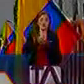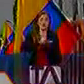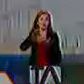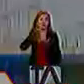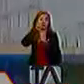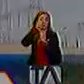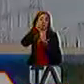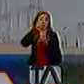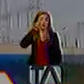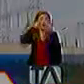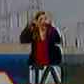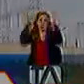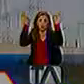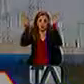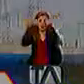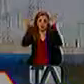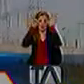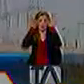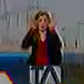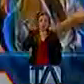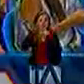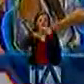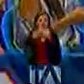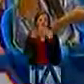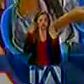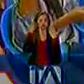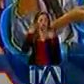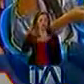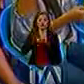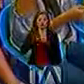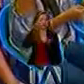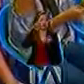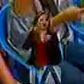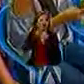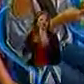empleados de las eléctricas para hacer un solo frente. Joana Ramos, 24 horas.